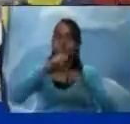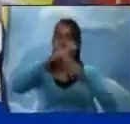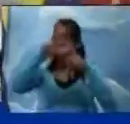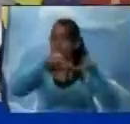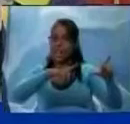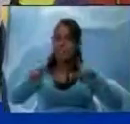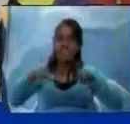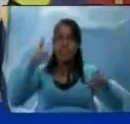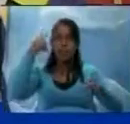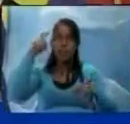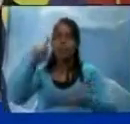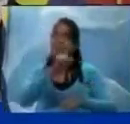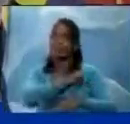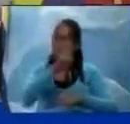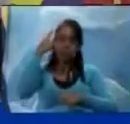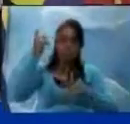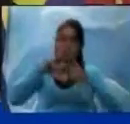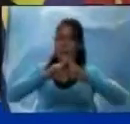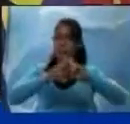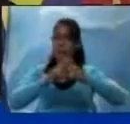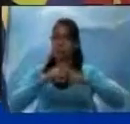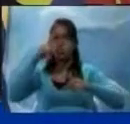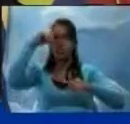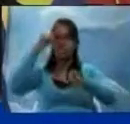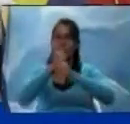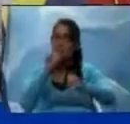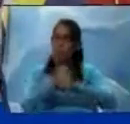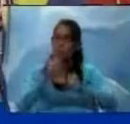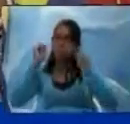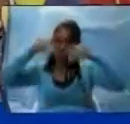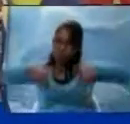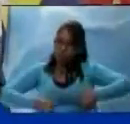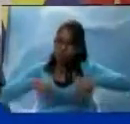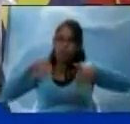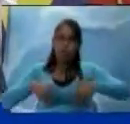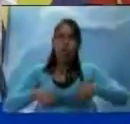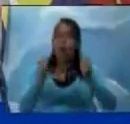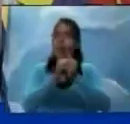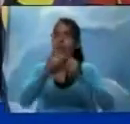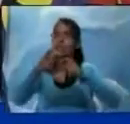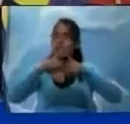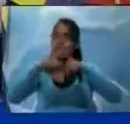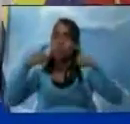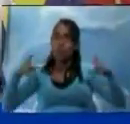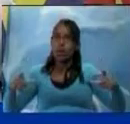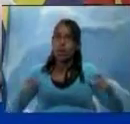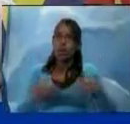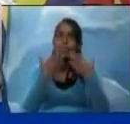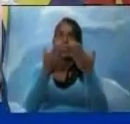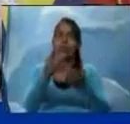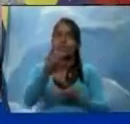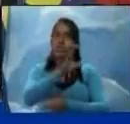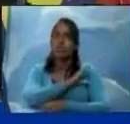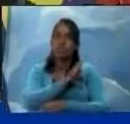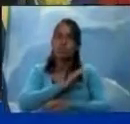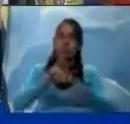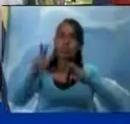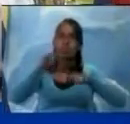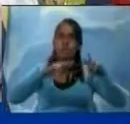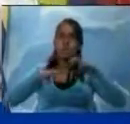5 haciendas para que él las administre, para que él trabaje con esas haciendas. Le entregó a usted la supervisión